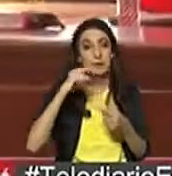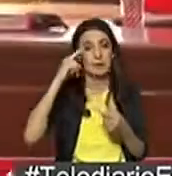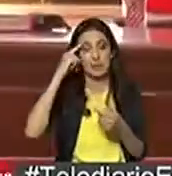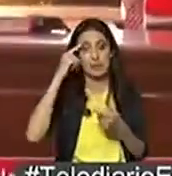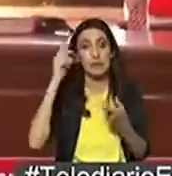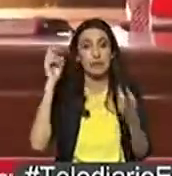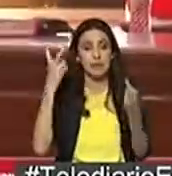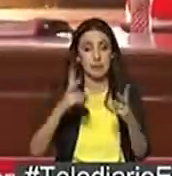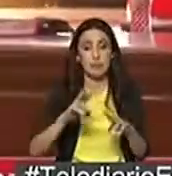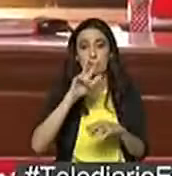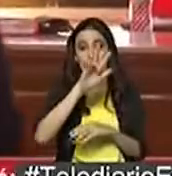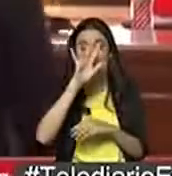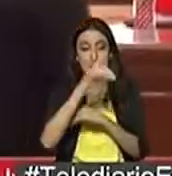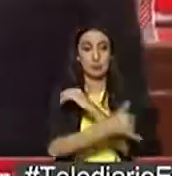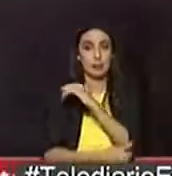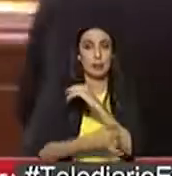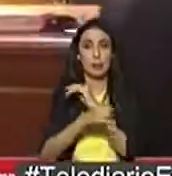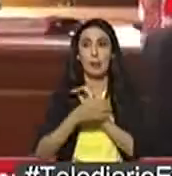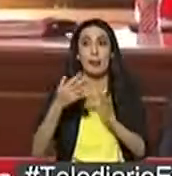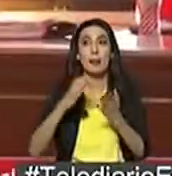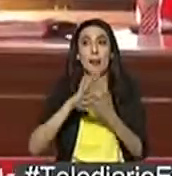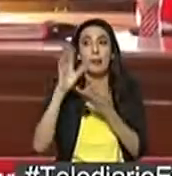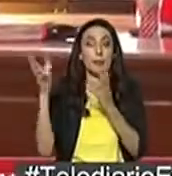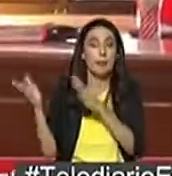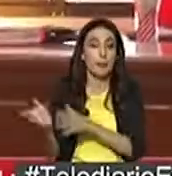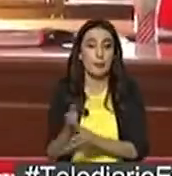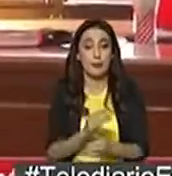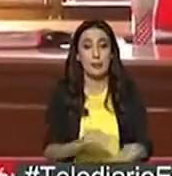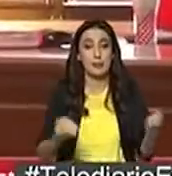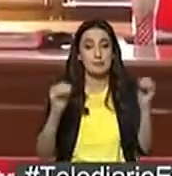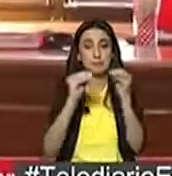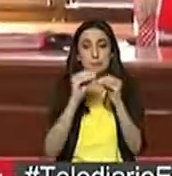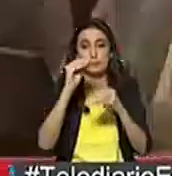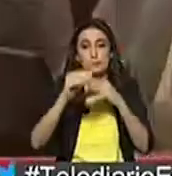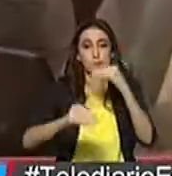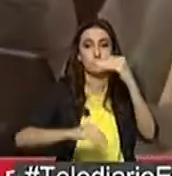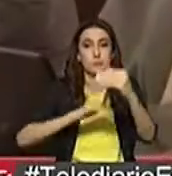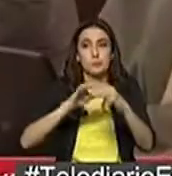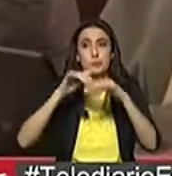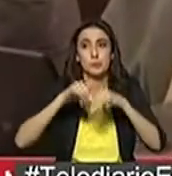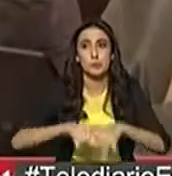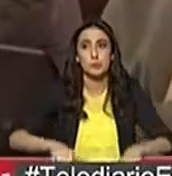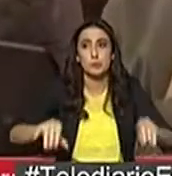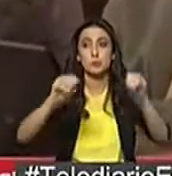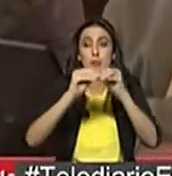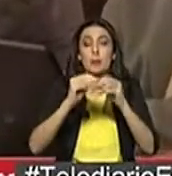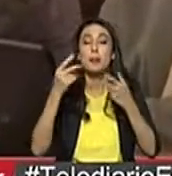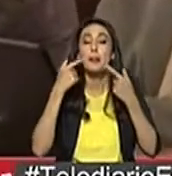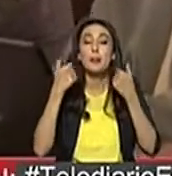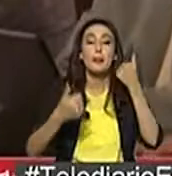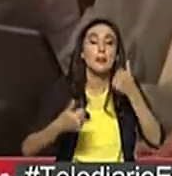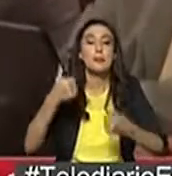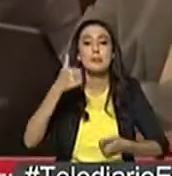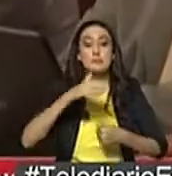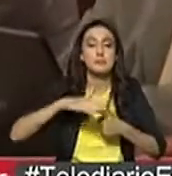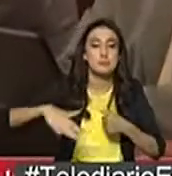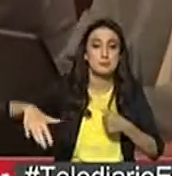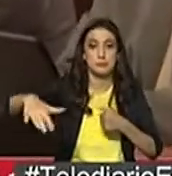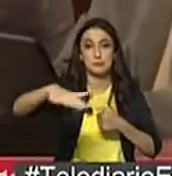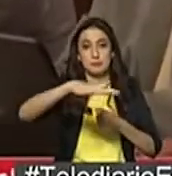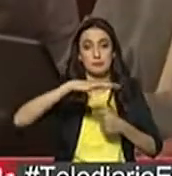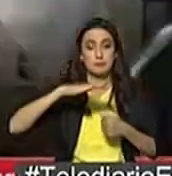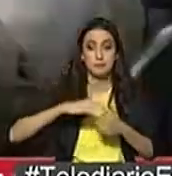País. La magistrada suspendió la diligencia y la reinstalará este martes a las 9 horas, en donde se escucharán los argumentos de los abogados de